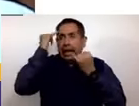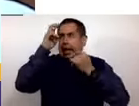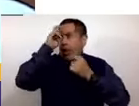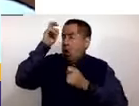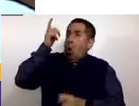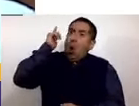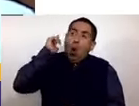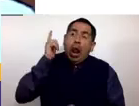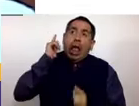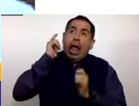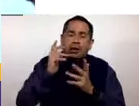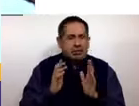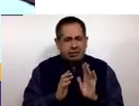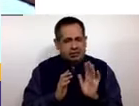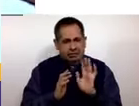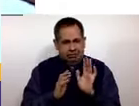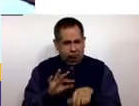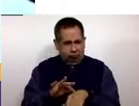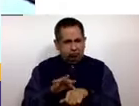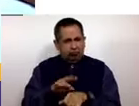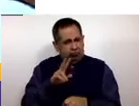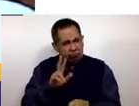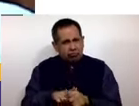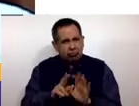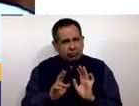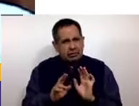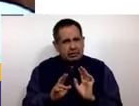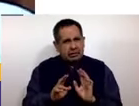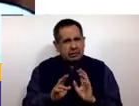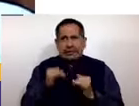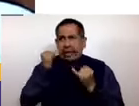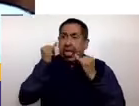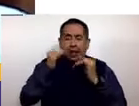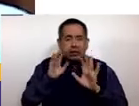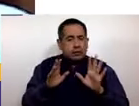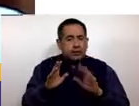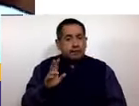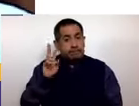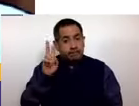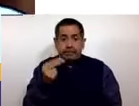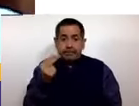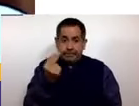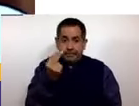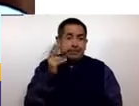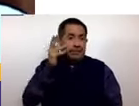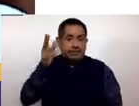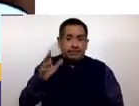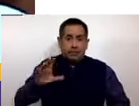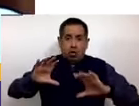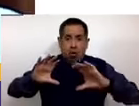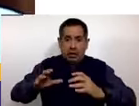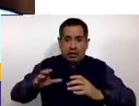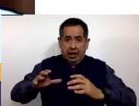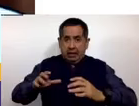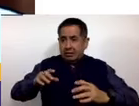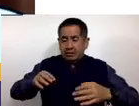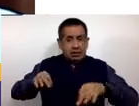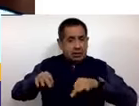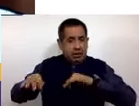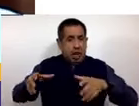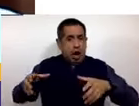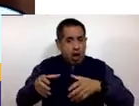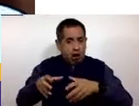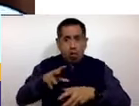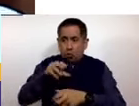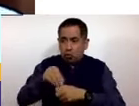ni, sí, ni ficcionales, ni nada, es que necesitamos hacer comunidades y trabajar desde ahora para